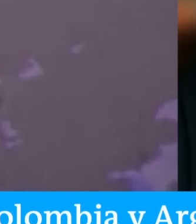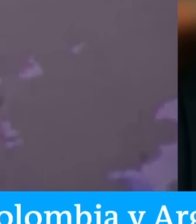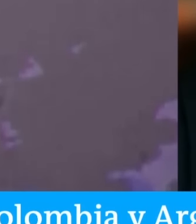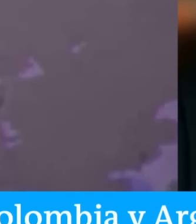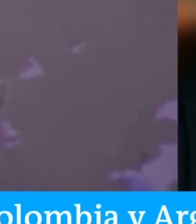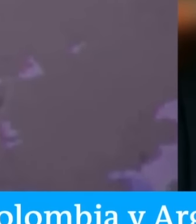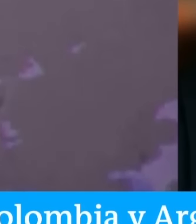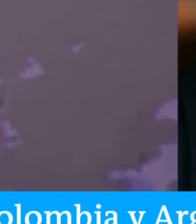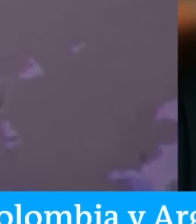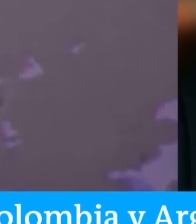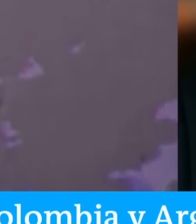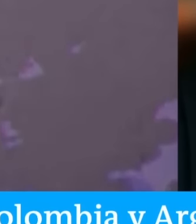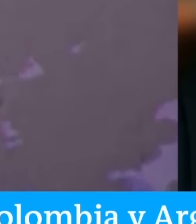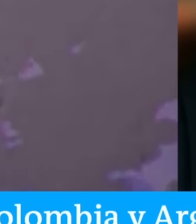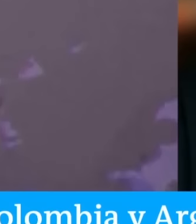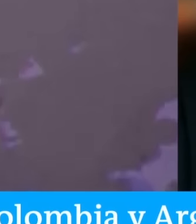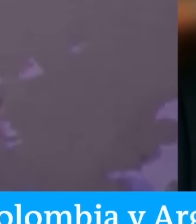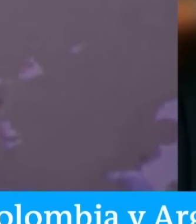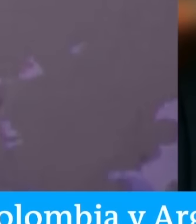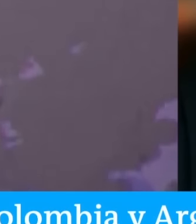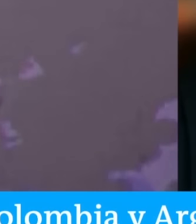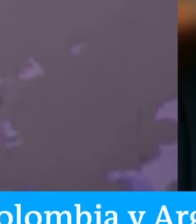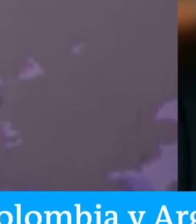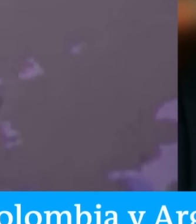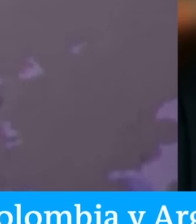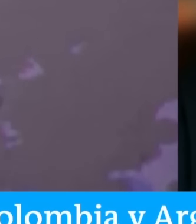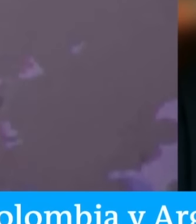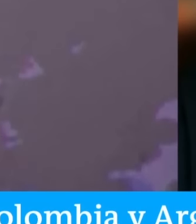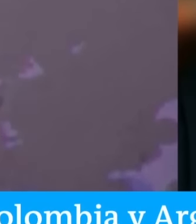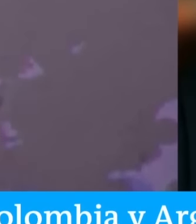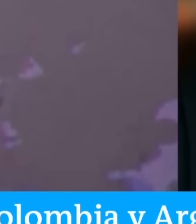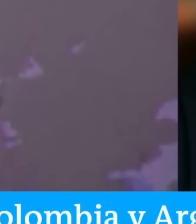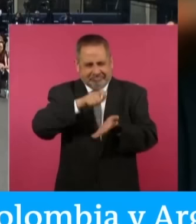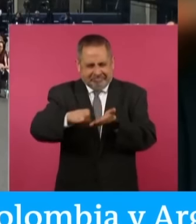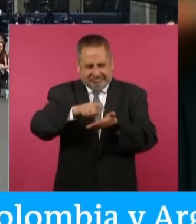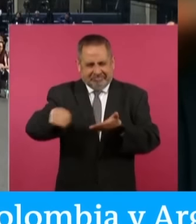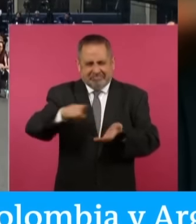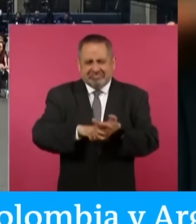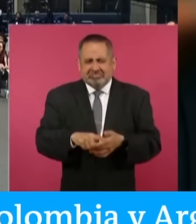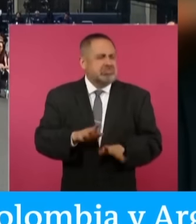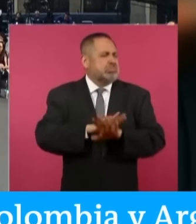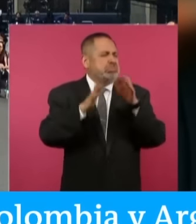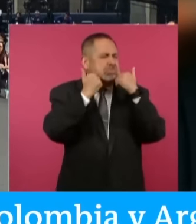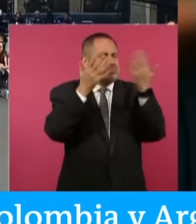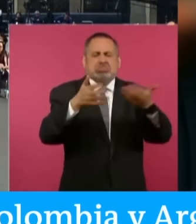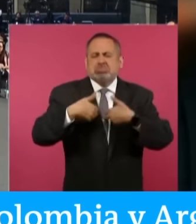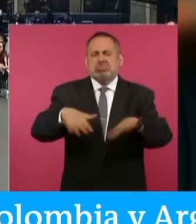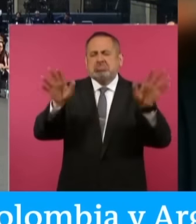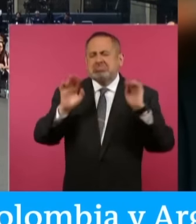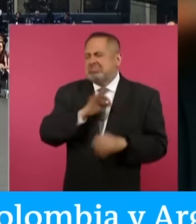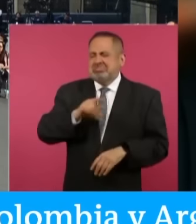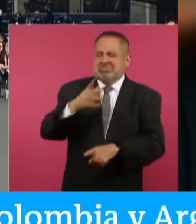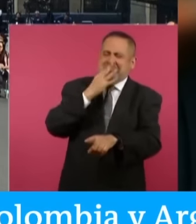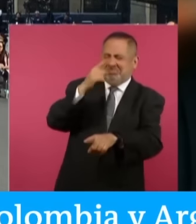diplomática pueda superarse en algún momento porque hemos visto que mi ley ha estado en una